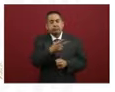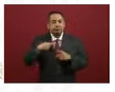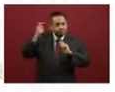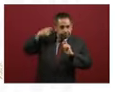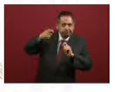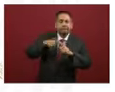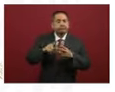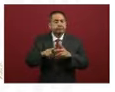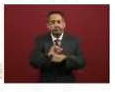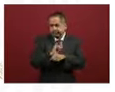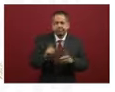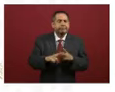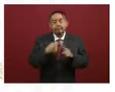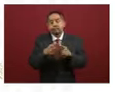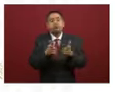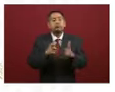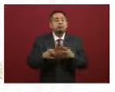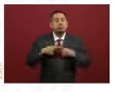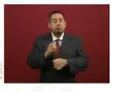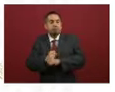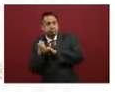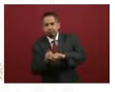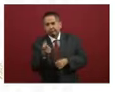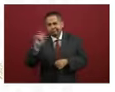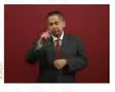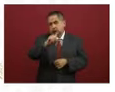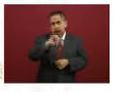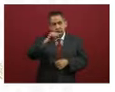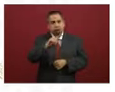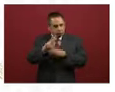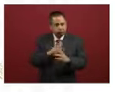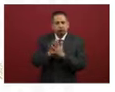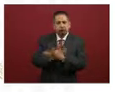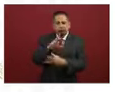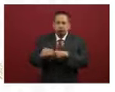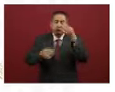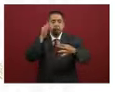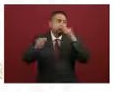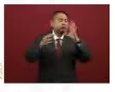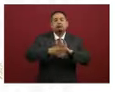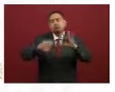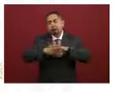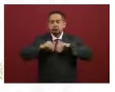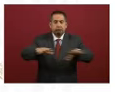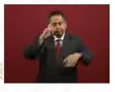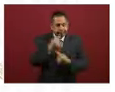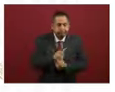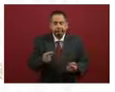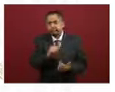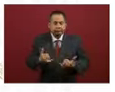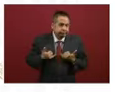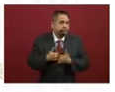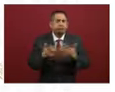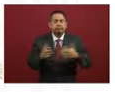con creativos, artistas. Hay un grupo de beisbolistas profesionales, algunos de las grandes ligas que van a participar en esta campaña de difusión para los niños, para los